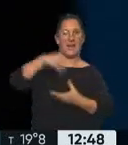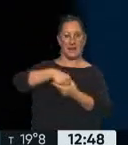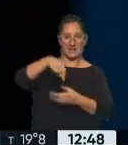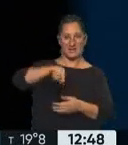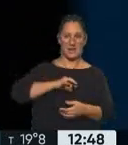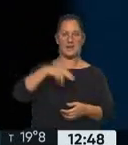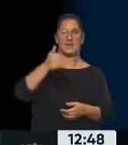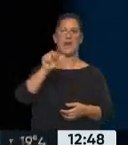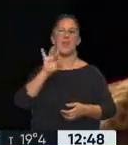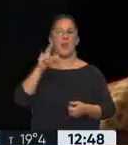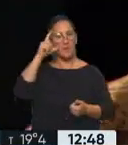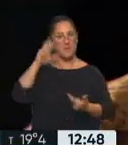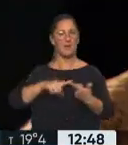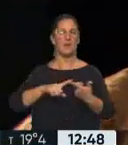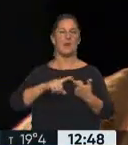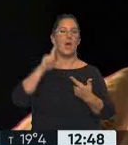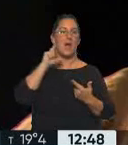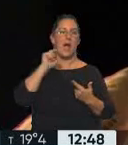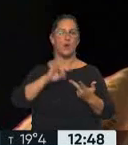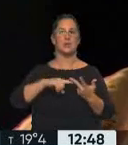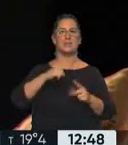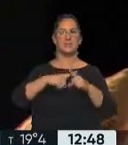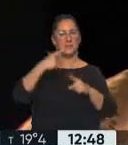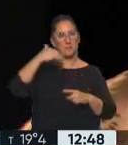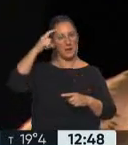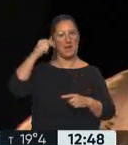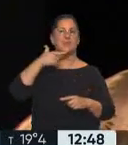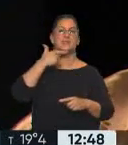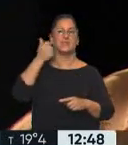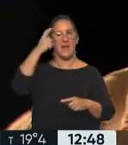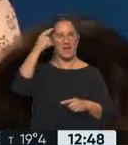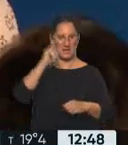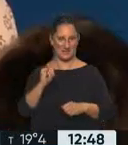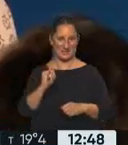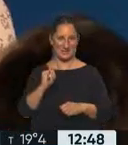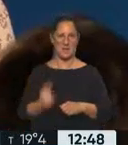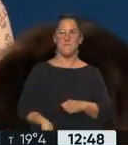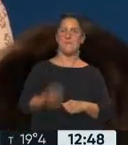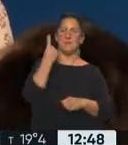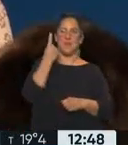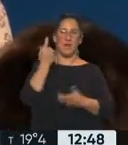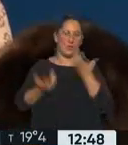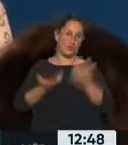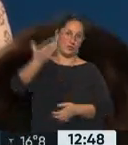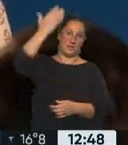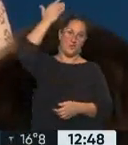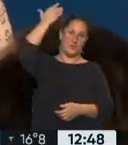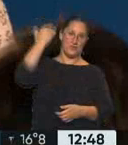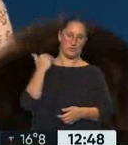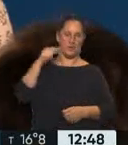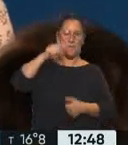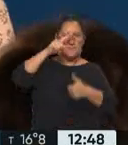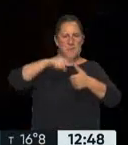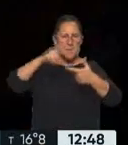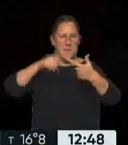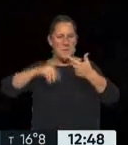año Narda Lépez, Karina Gao, y vuelve Ximena Sáenz, la querida Ximena Sáenz y primera cocinera de aquel Cocineros. Todo esto y